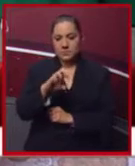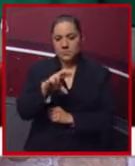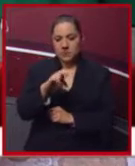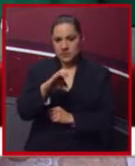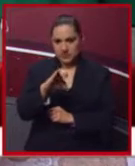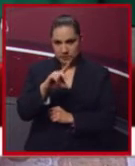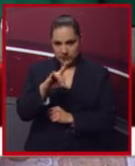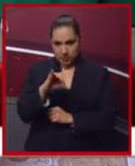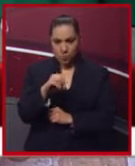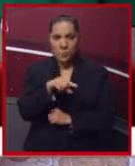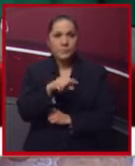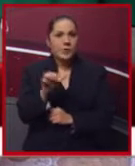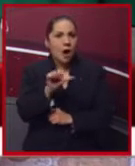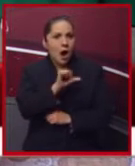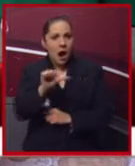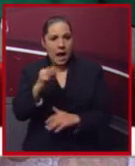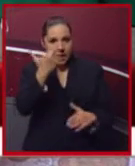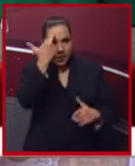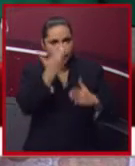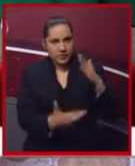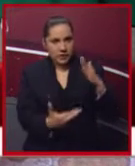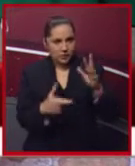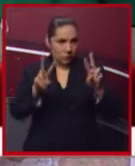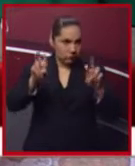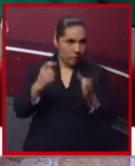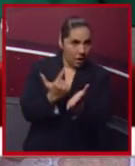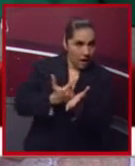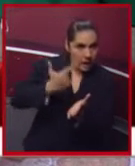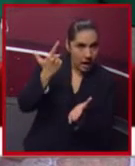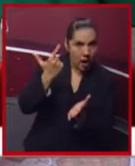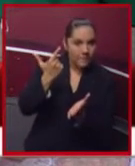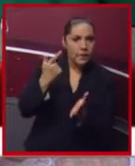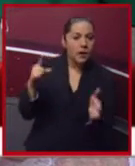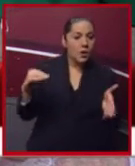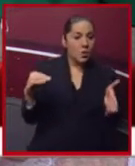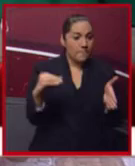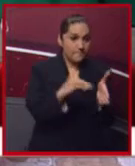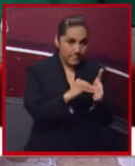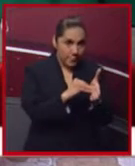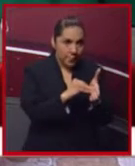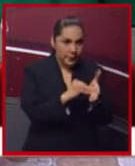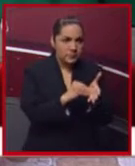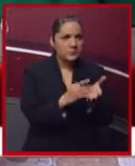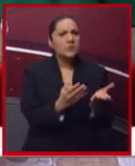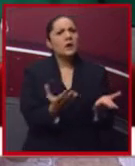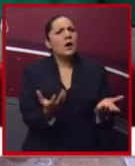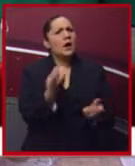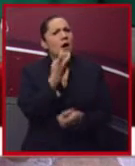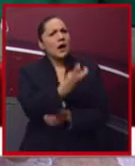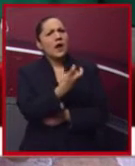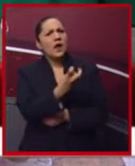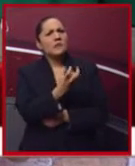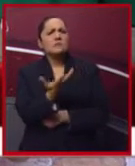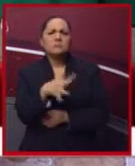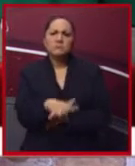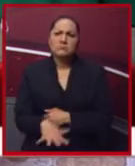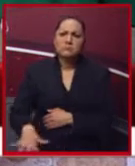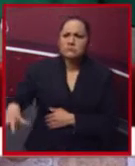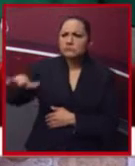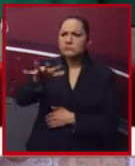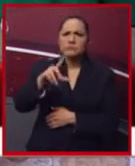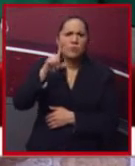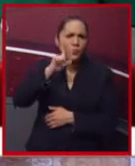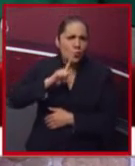como un gancho, permítanme la expresión, para que las mujeres, el